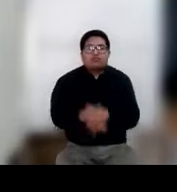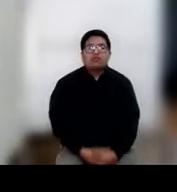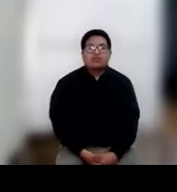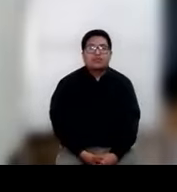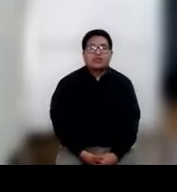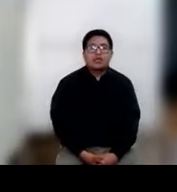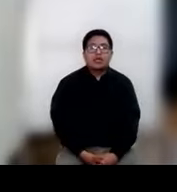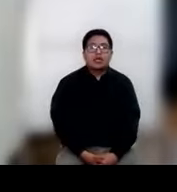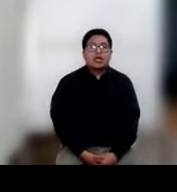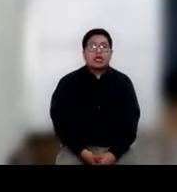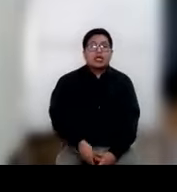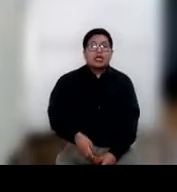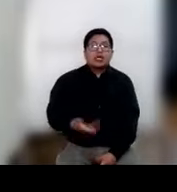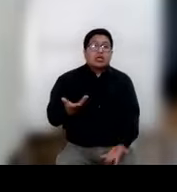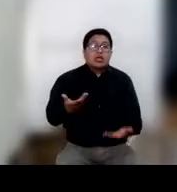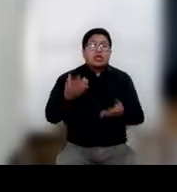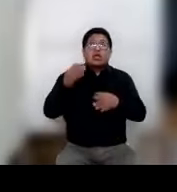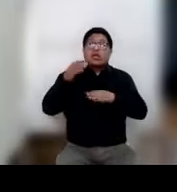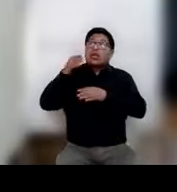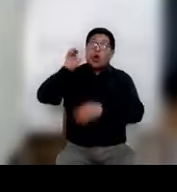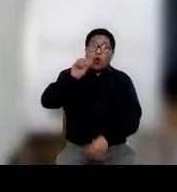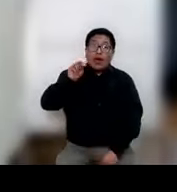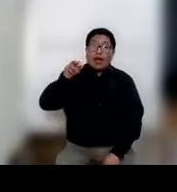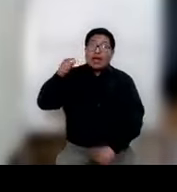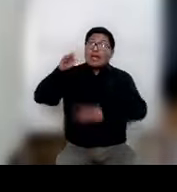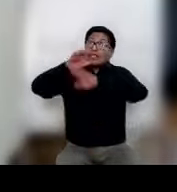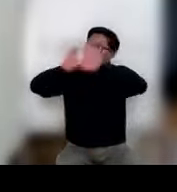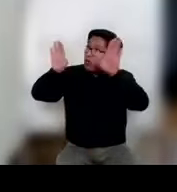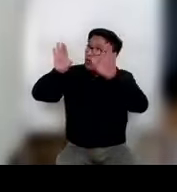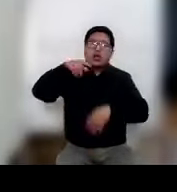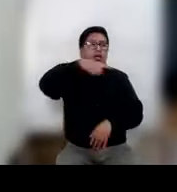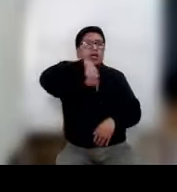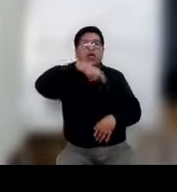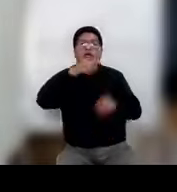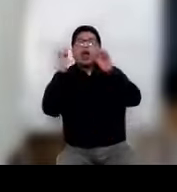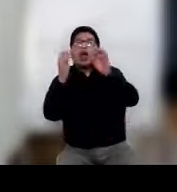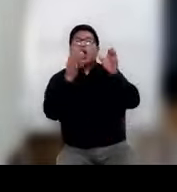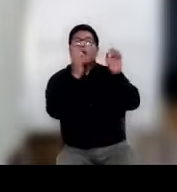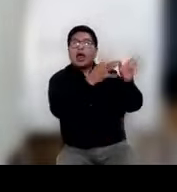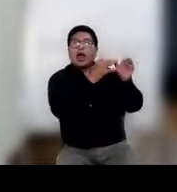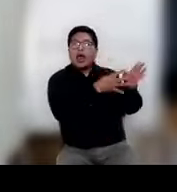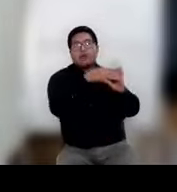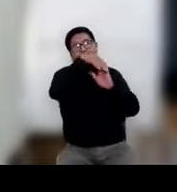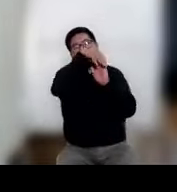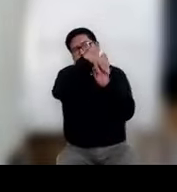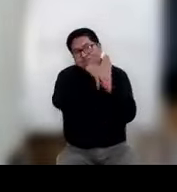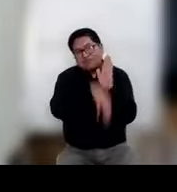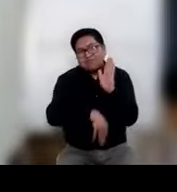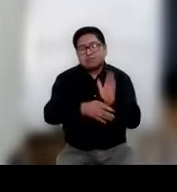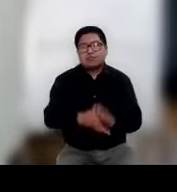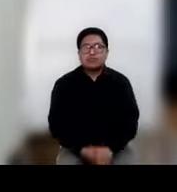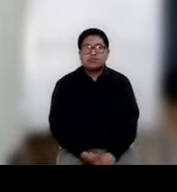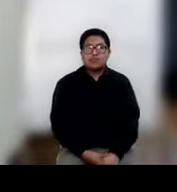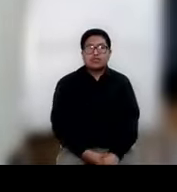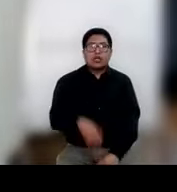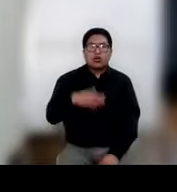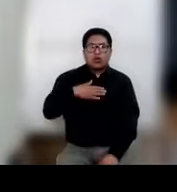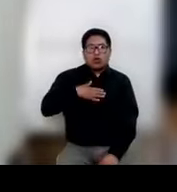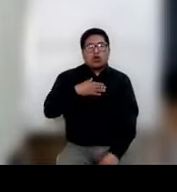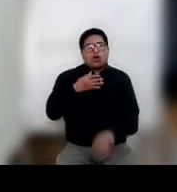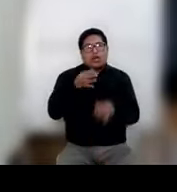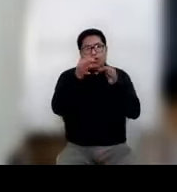si les dejan sueltos a los chicos y ahí empieza la crisis por otra parte bueno quiero un poco hacer algunas